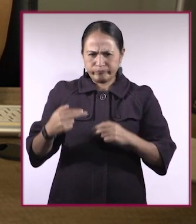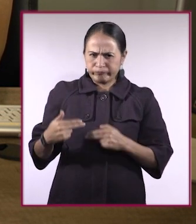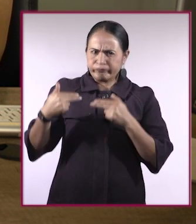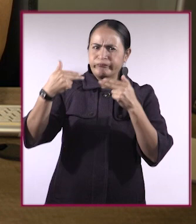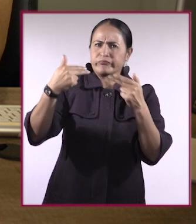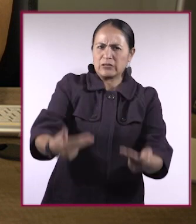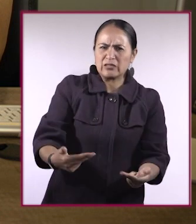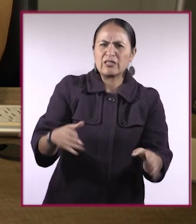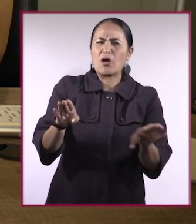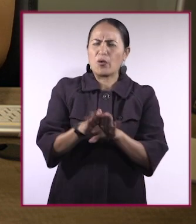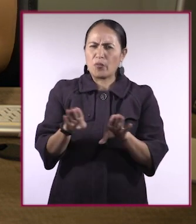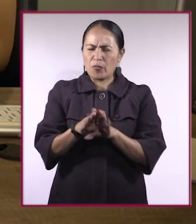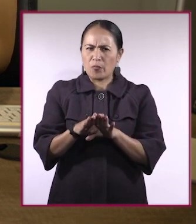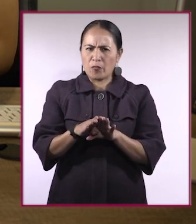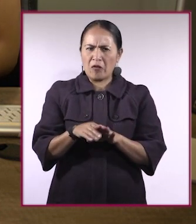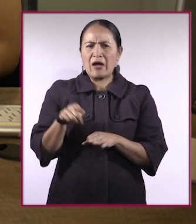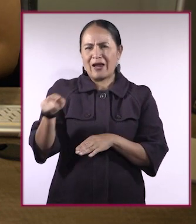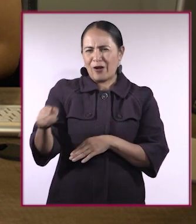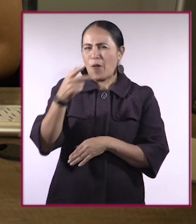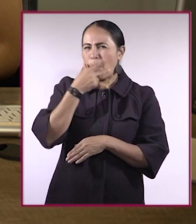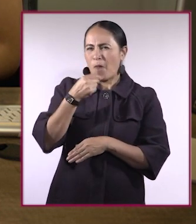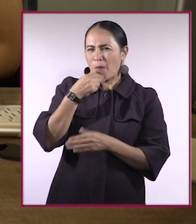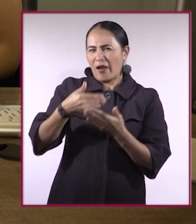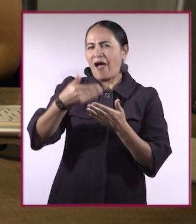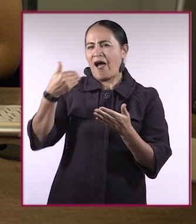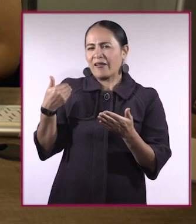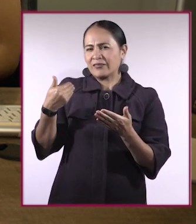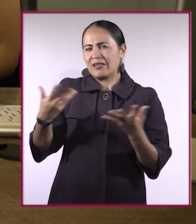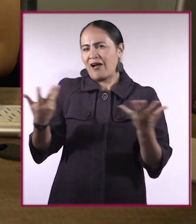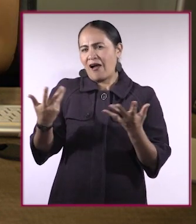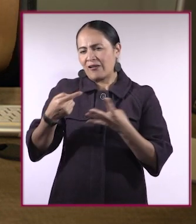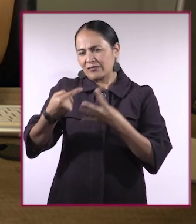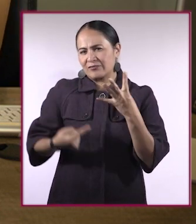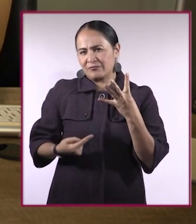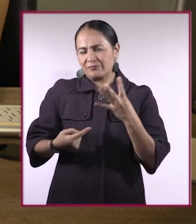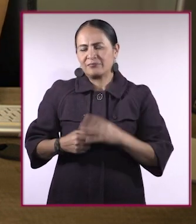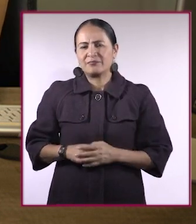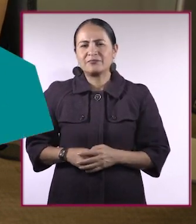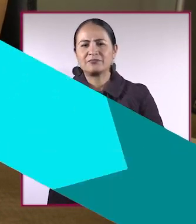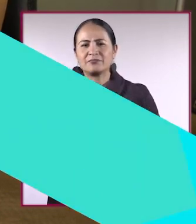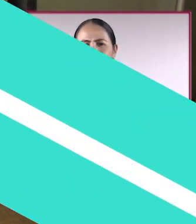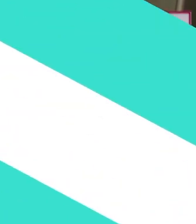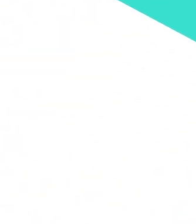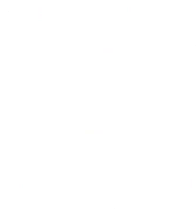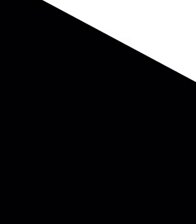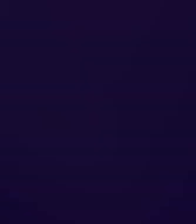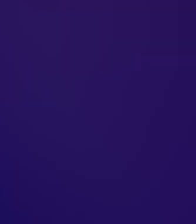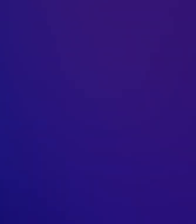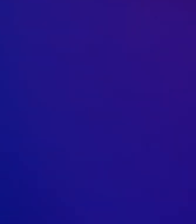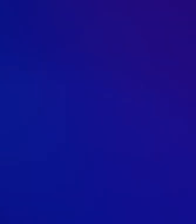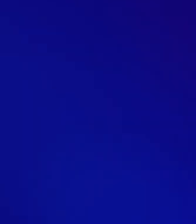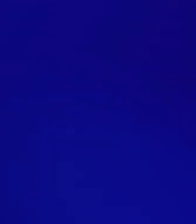de su herencia cultural. Conozcamos un poco de la información profesional de nuestro invitado.